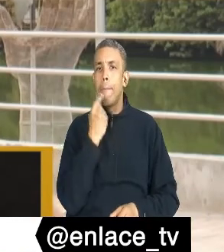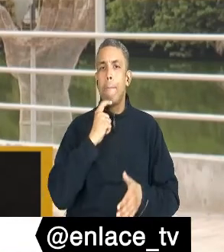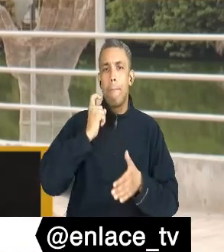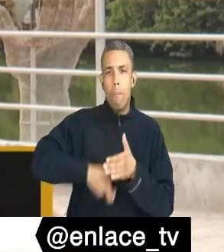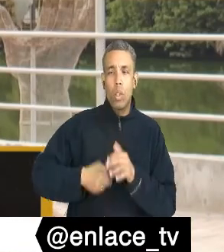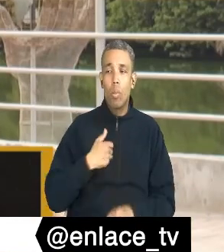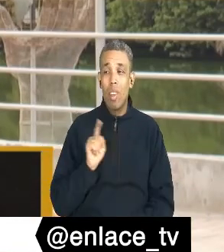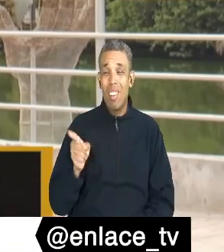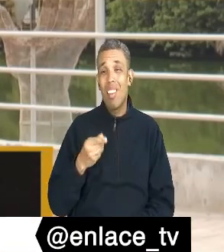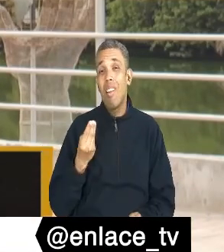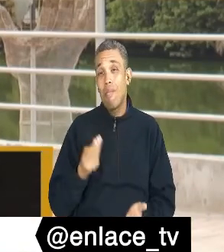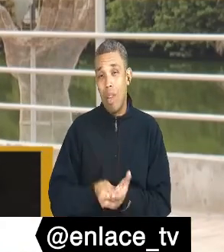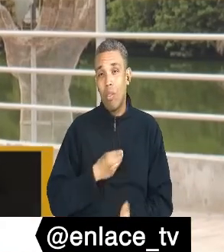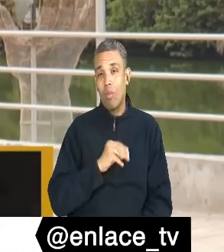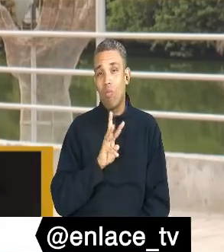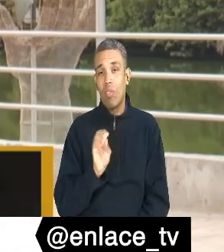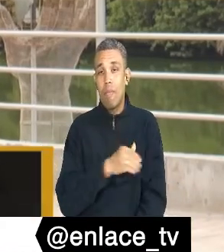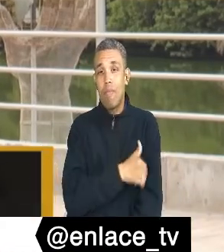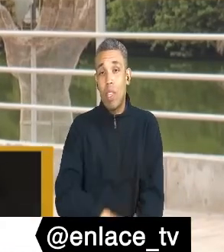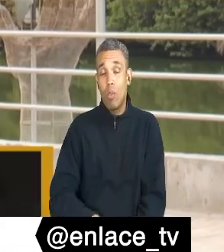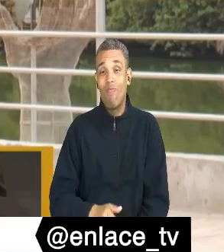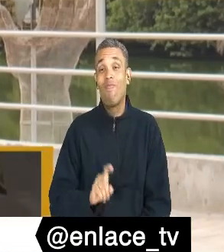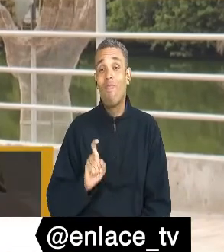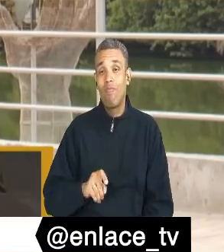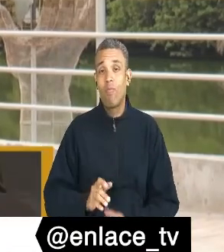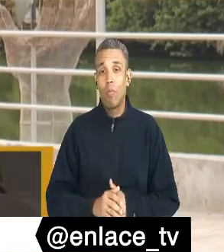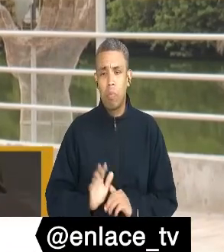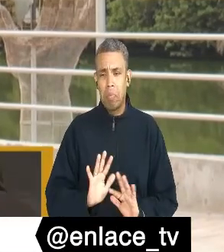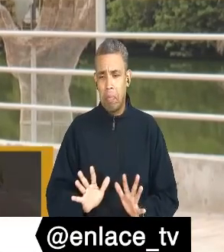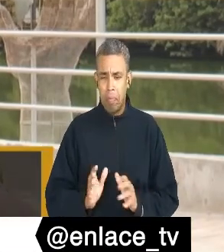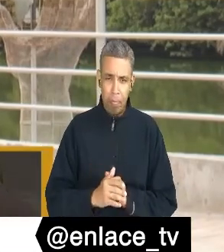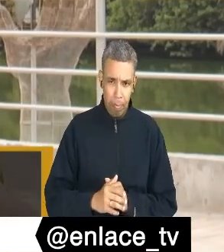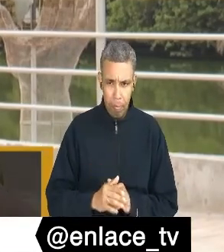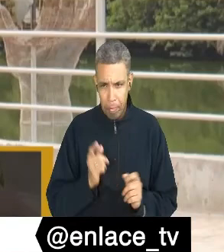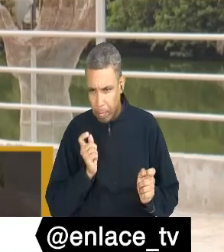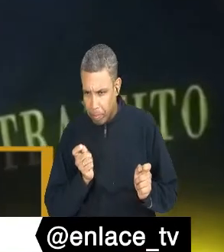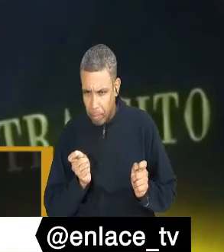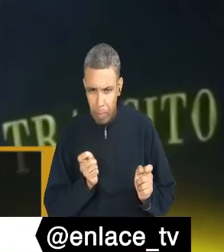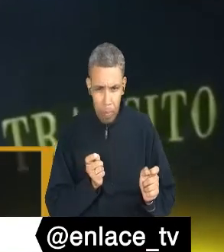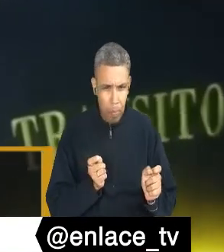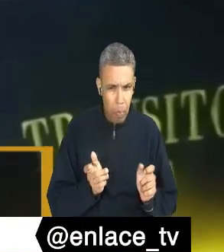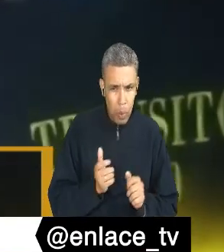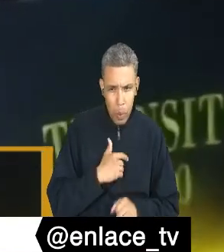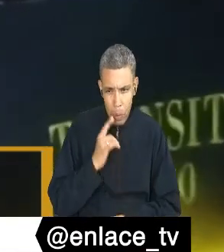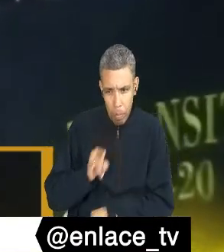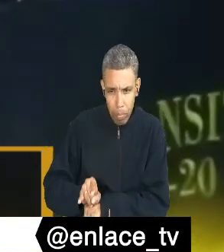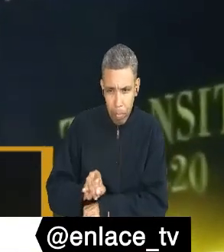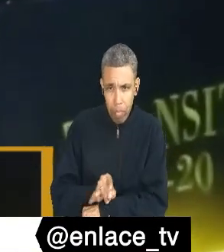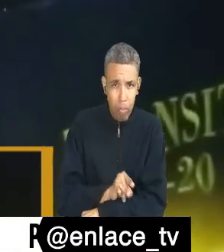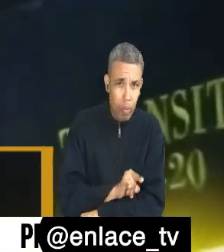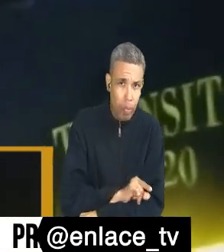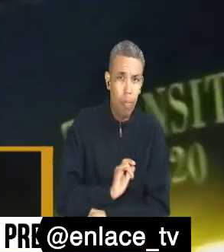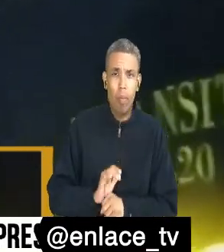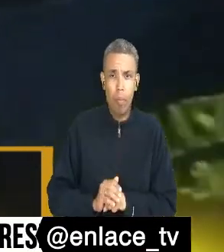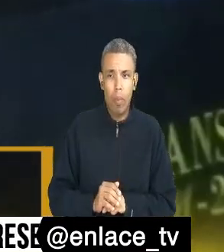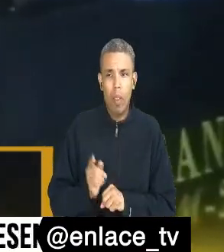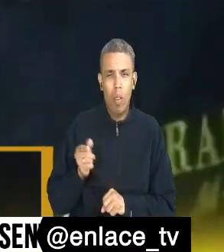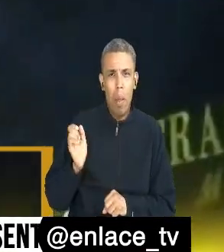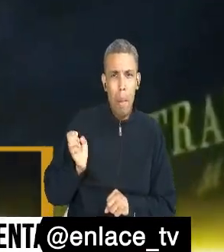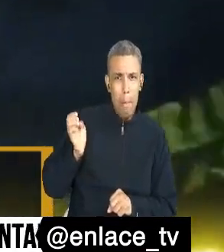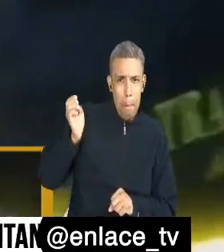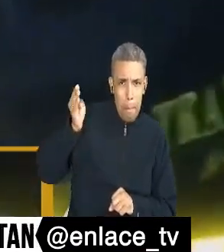comunitaria por cuadrantes, cuando se estaba pasando revista a una obra que se está realizando dentro de una entidad financiera,